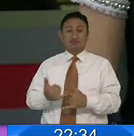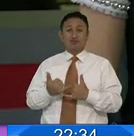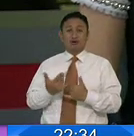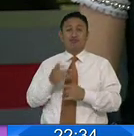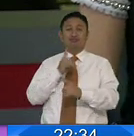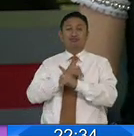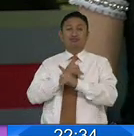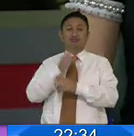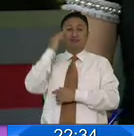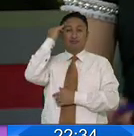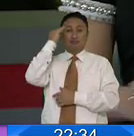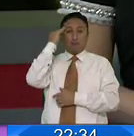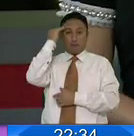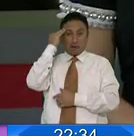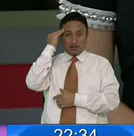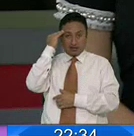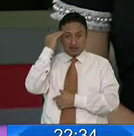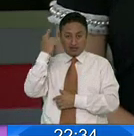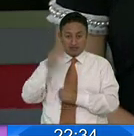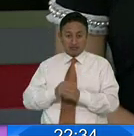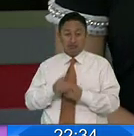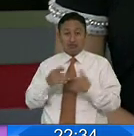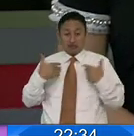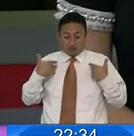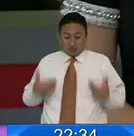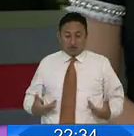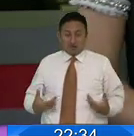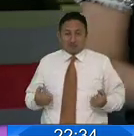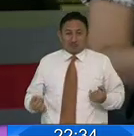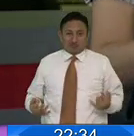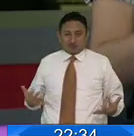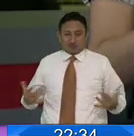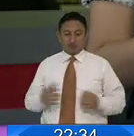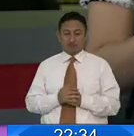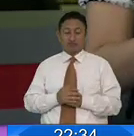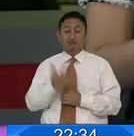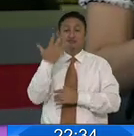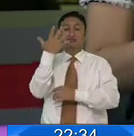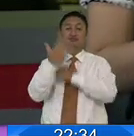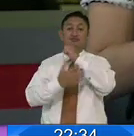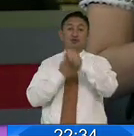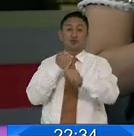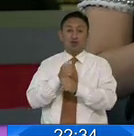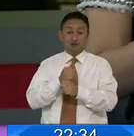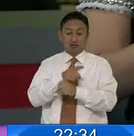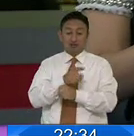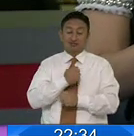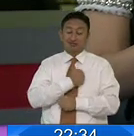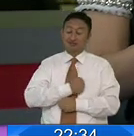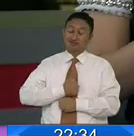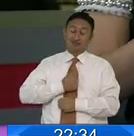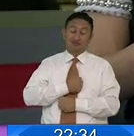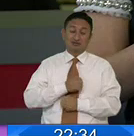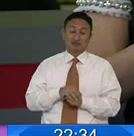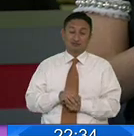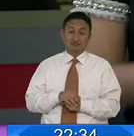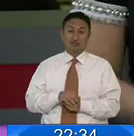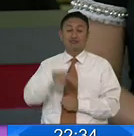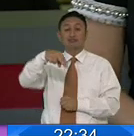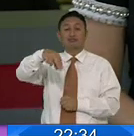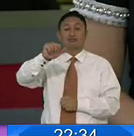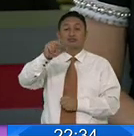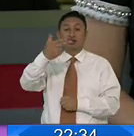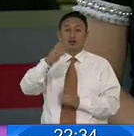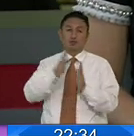intelectual y más de eso sus extremidades fueron quemadas han pasado cinco años de lamentable suceso y nachito pide